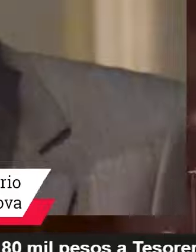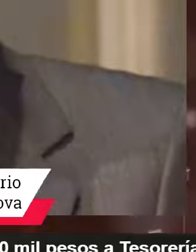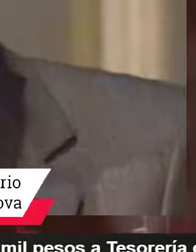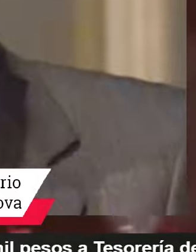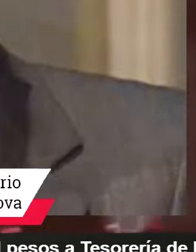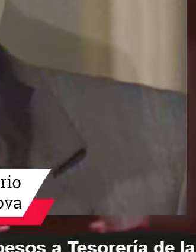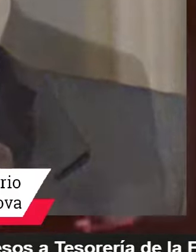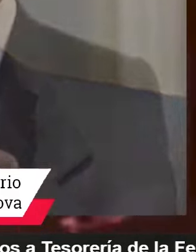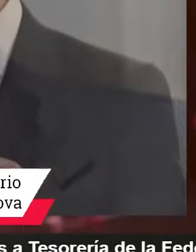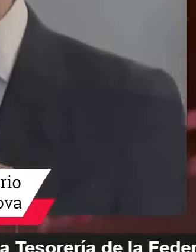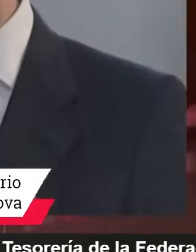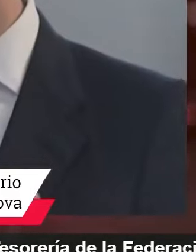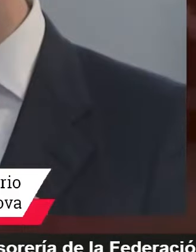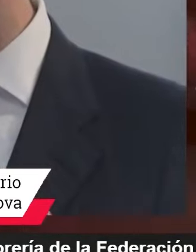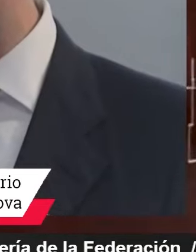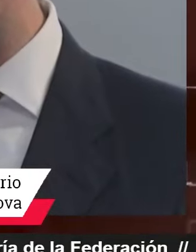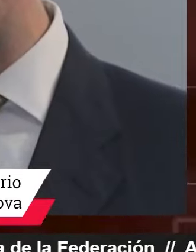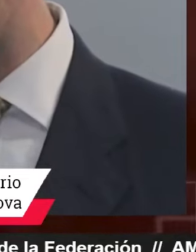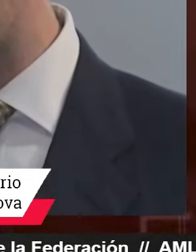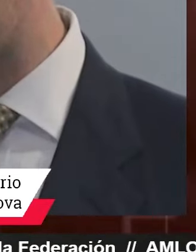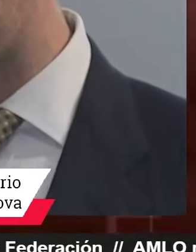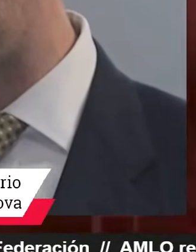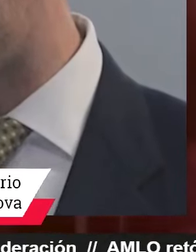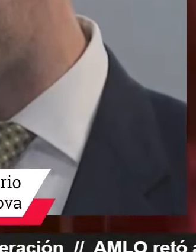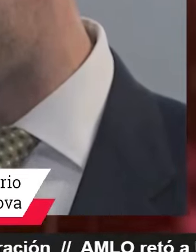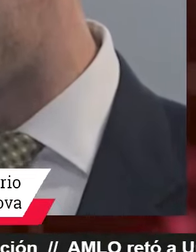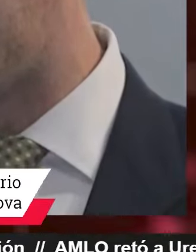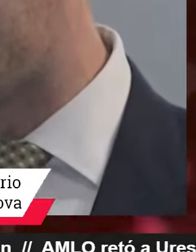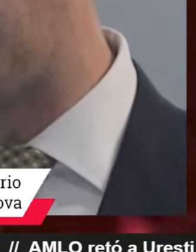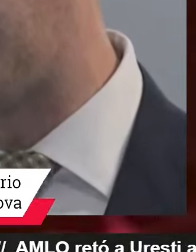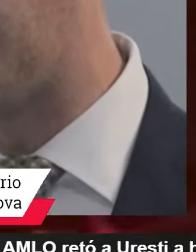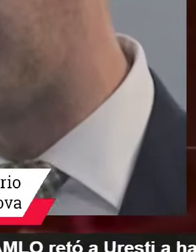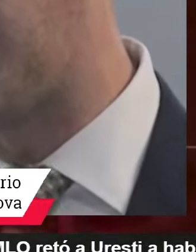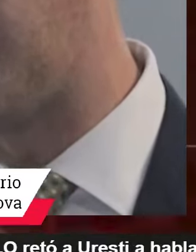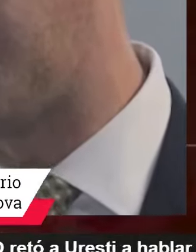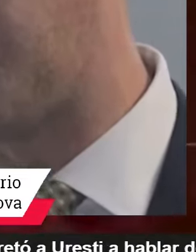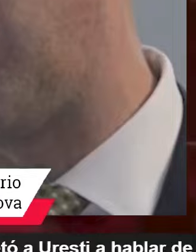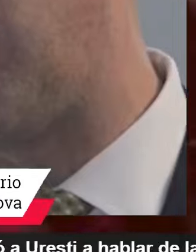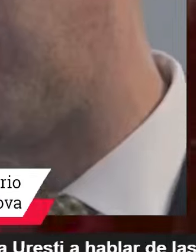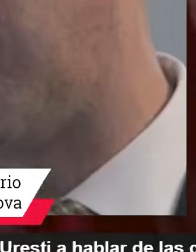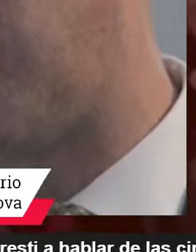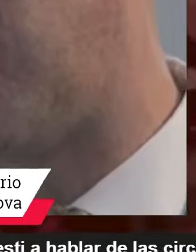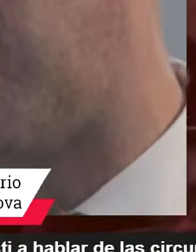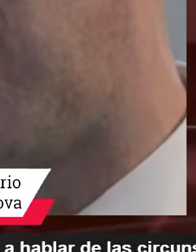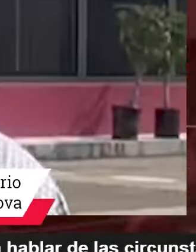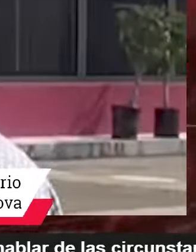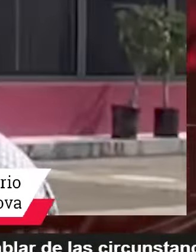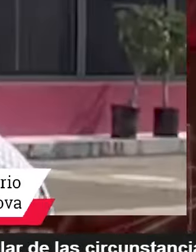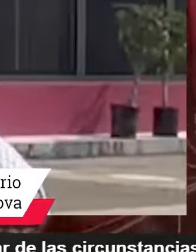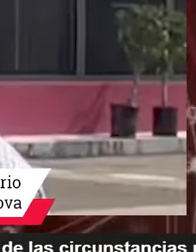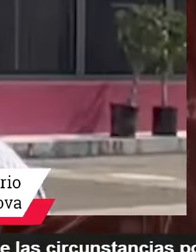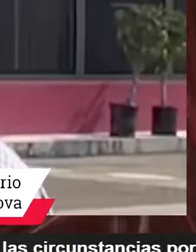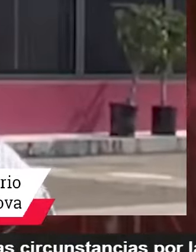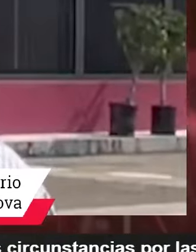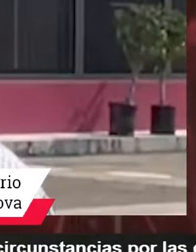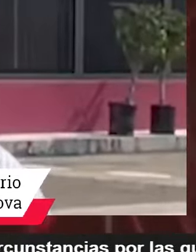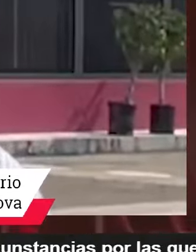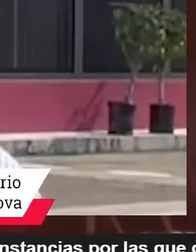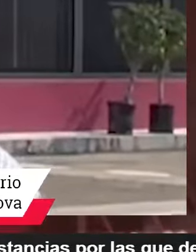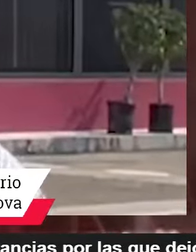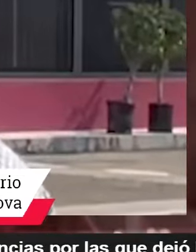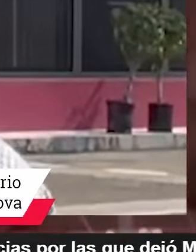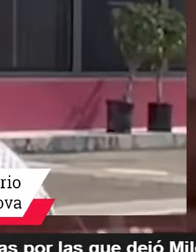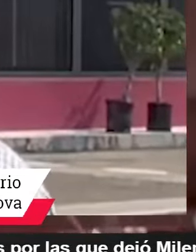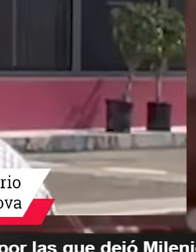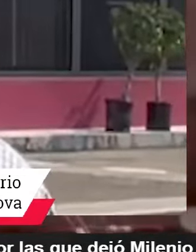entre 2018 y 2021 en estos procesos electorales tanto el federal como el eh las elecciones